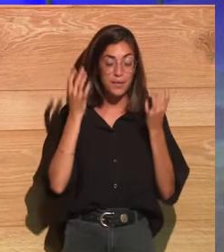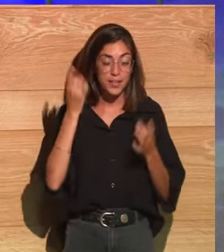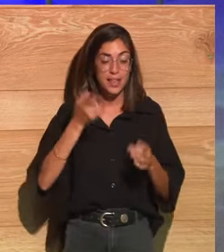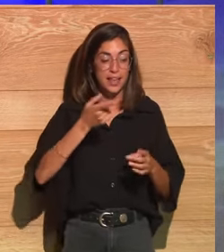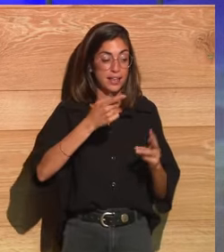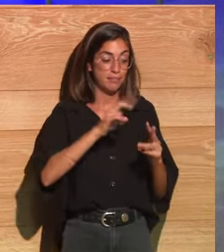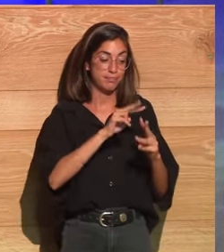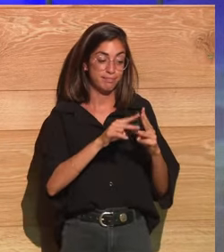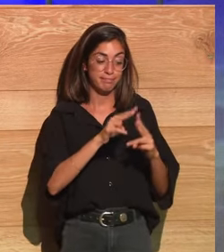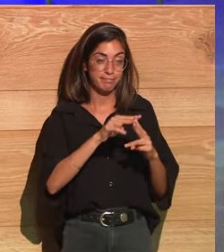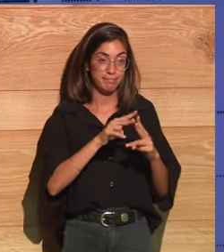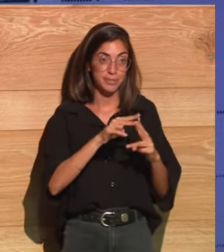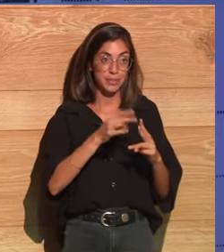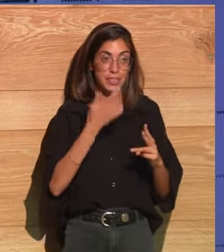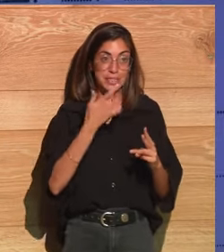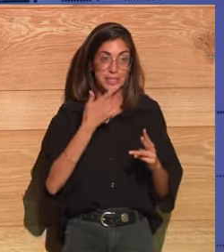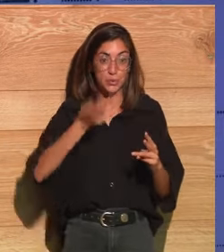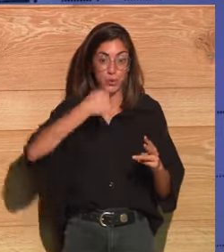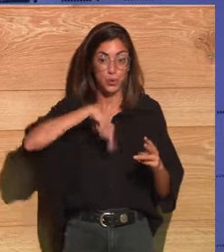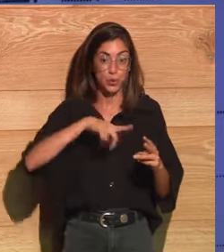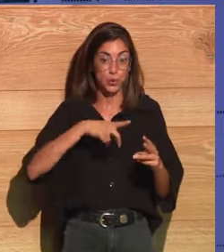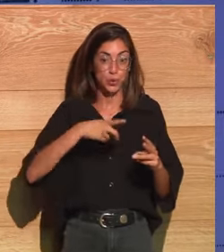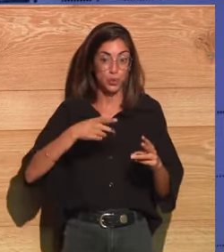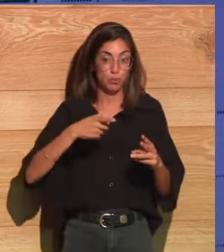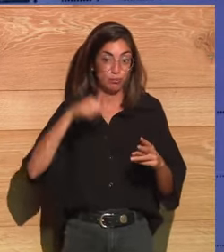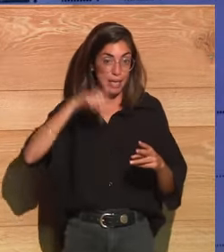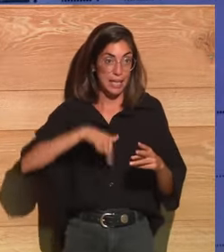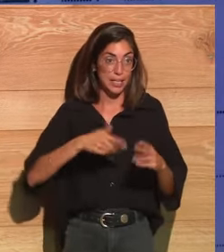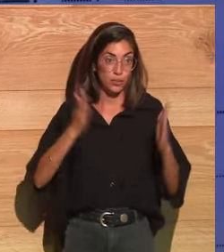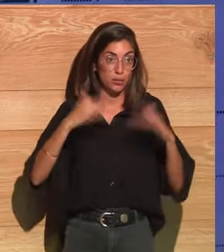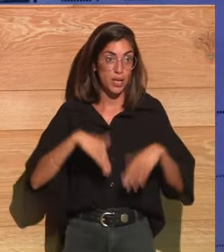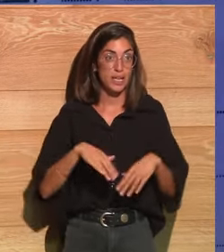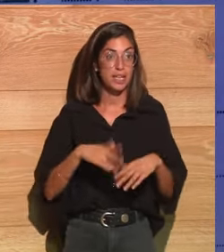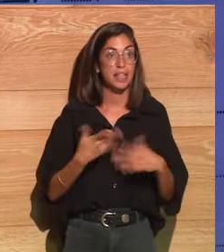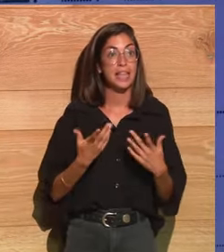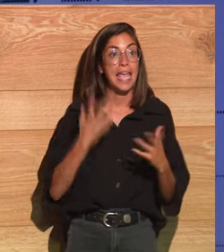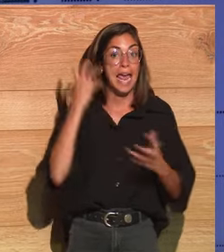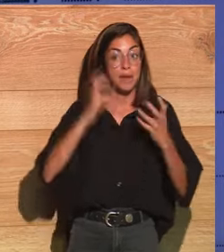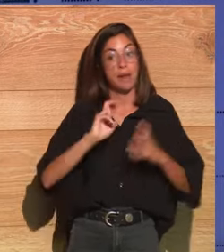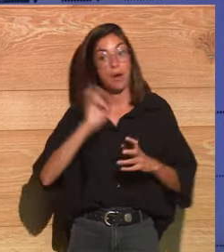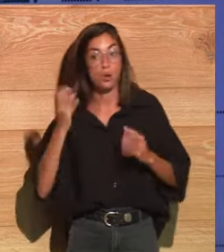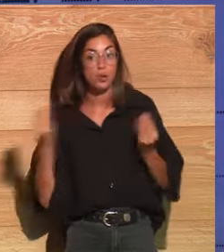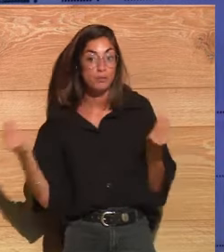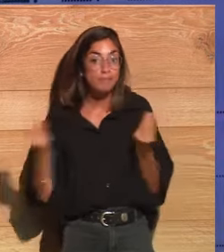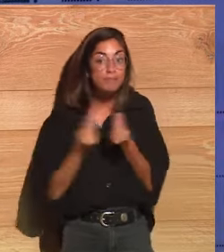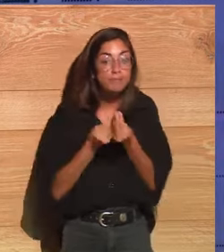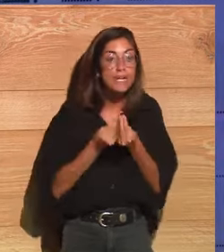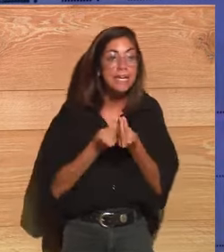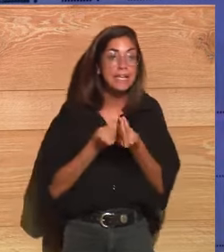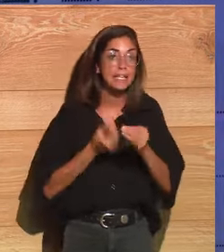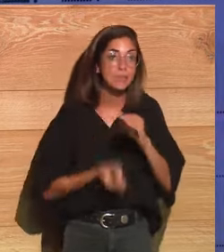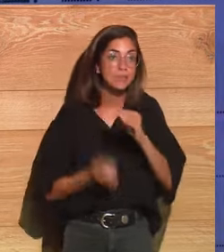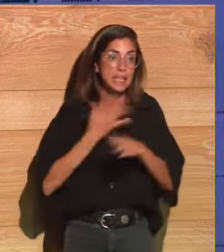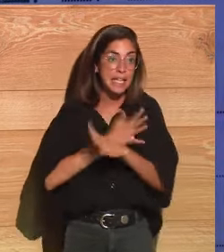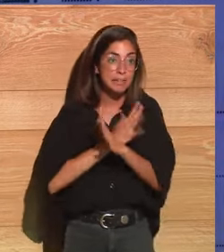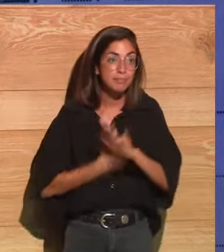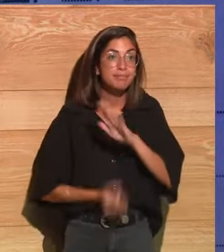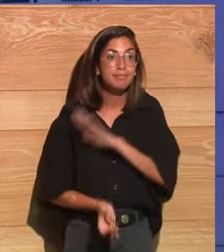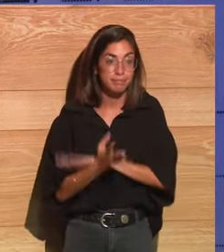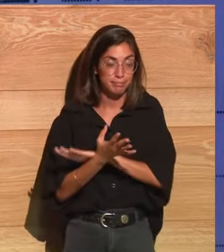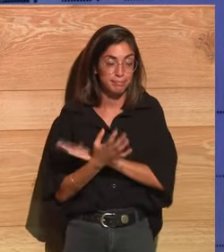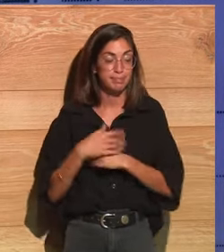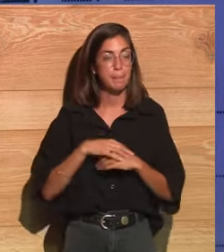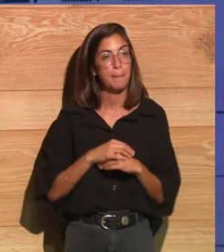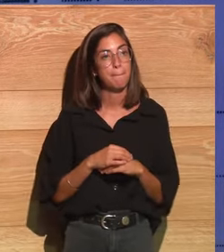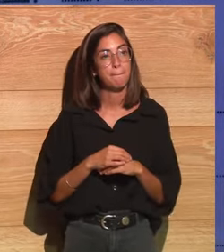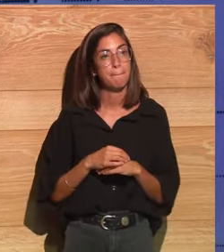pero sin la que ni ustedes ni yo pues estaríamos aquí, ¿no? Que es la de encontrar a otro animal y reproducirnos, para que la vida, no solo la propia, sino toda,